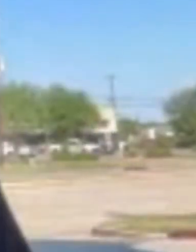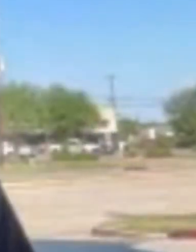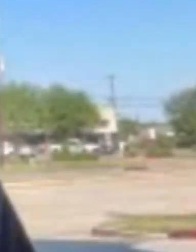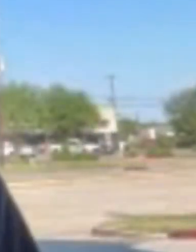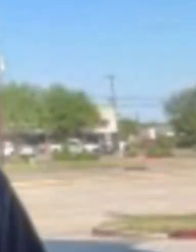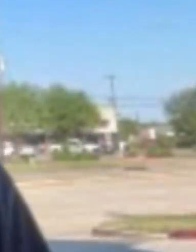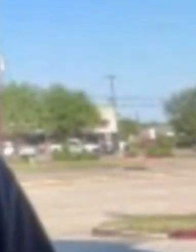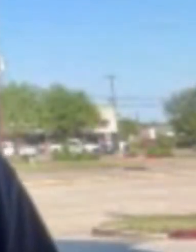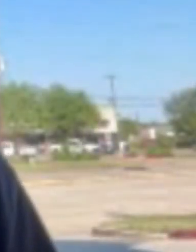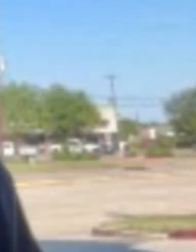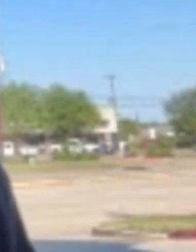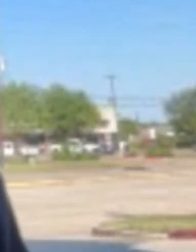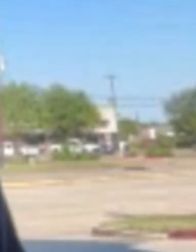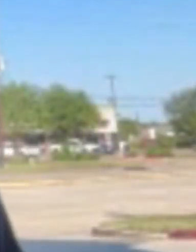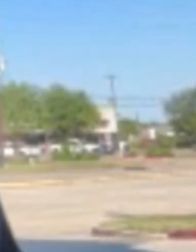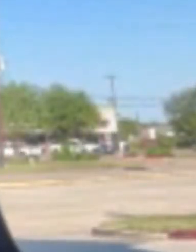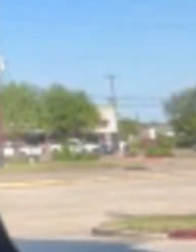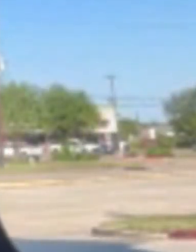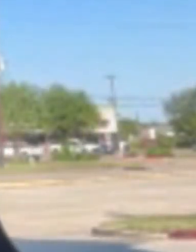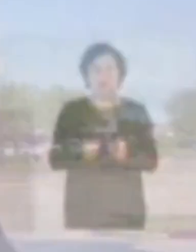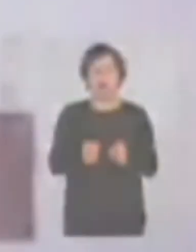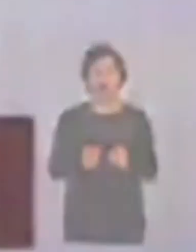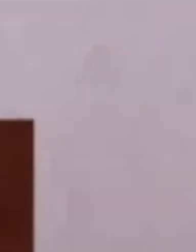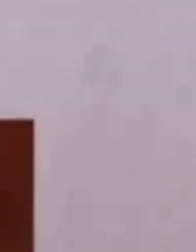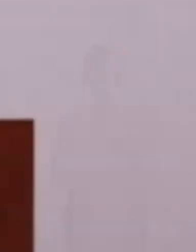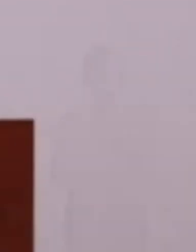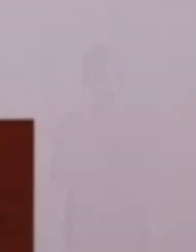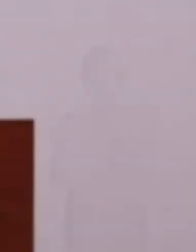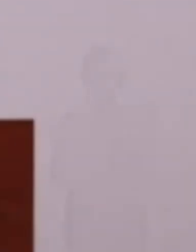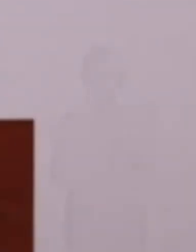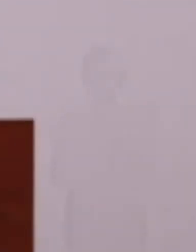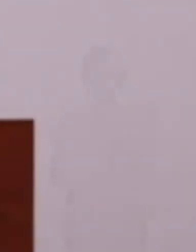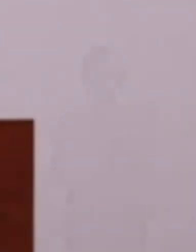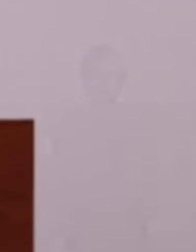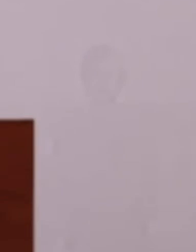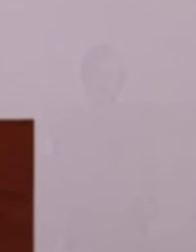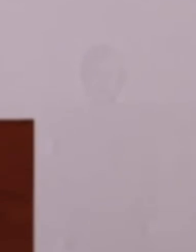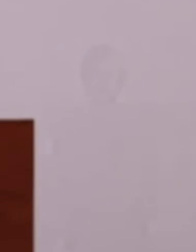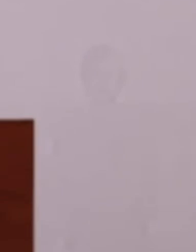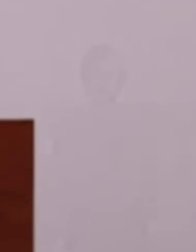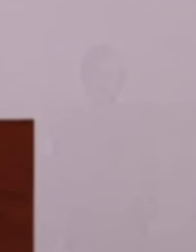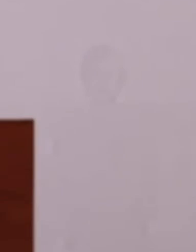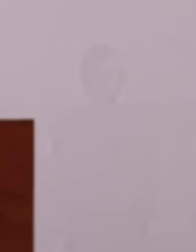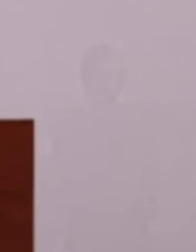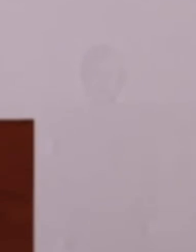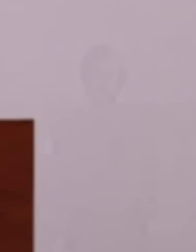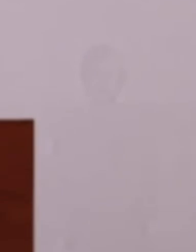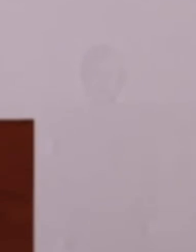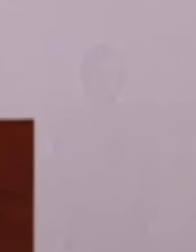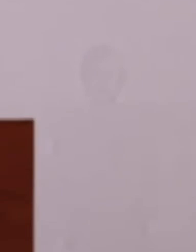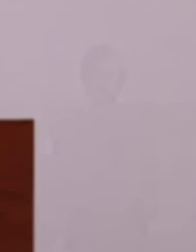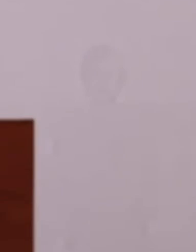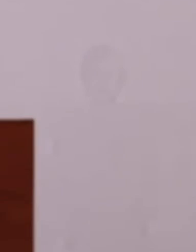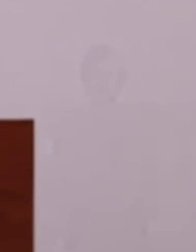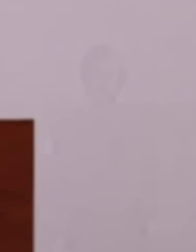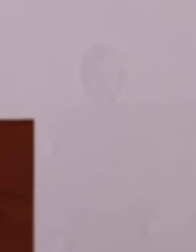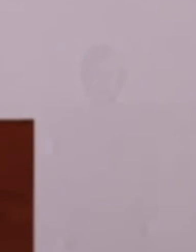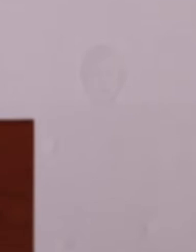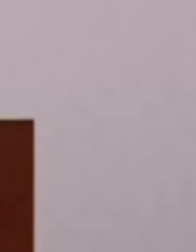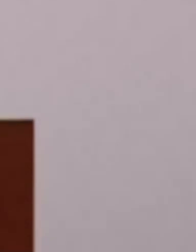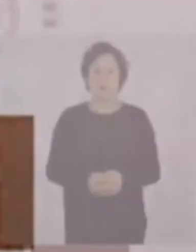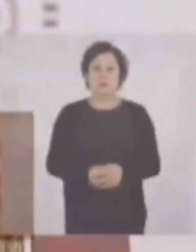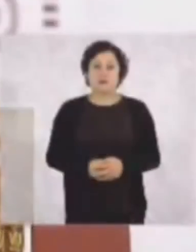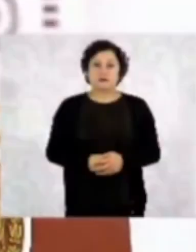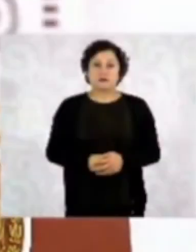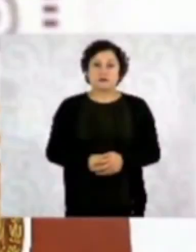estas mañaneras del pueblo van tomando vuelo, mi querido Toño, y pues